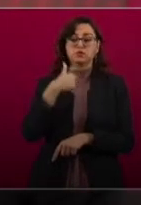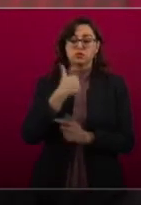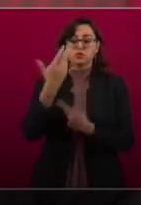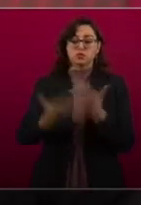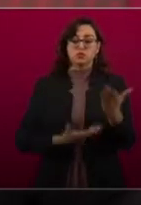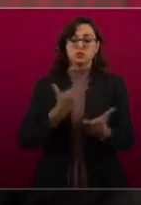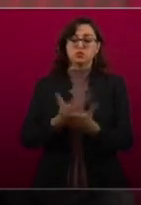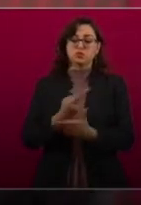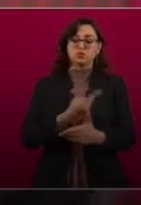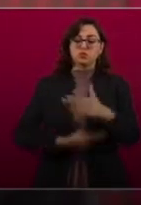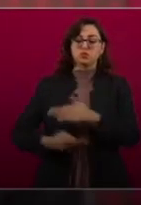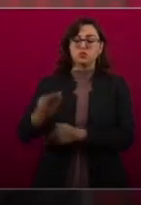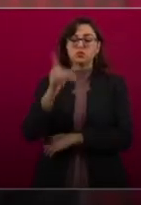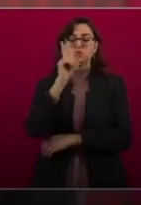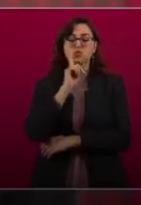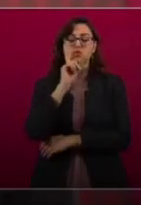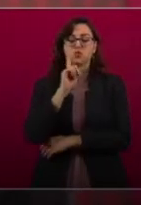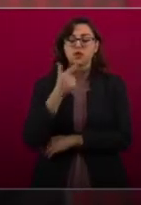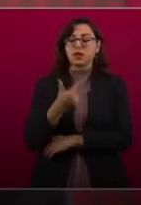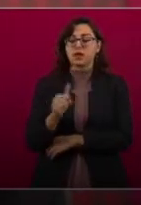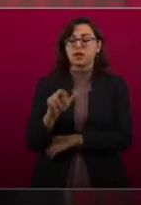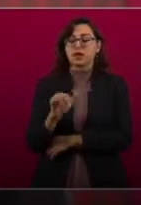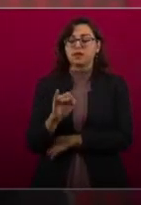de Graciela Márquez Colín